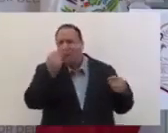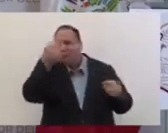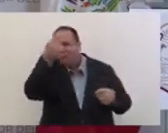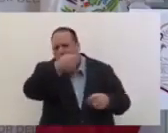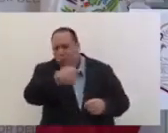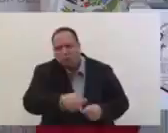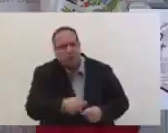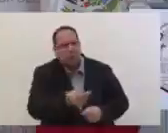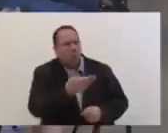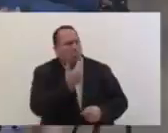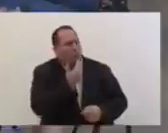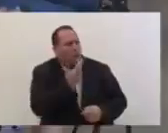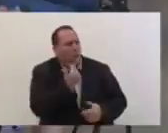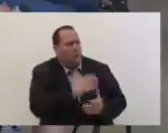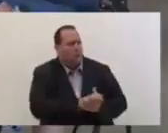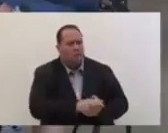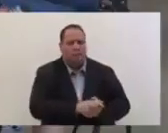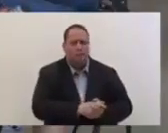nombre.